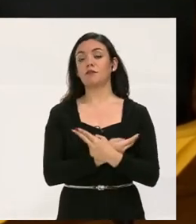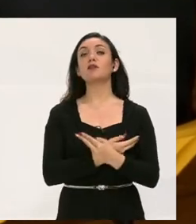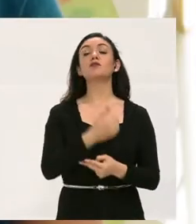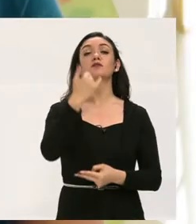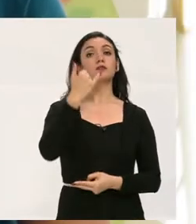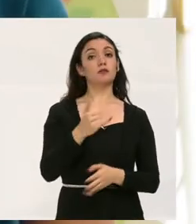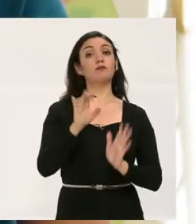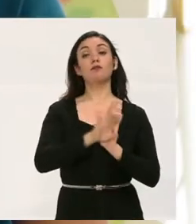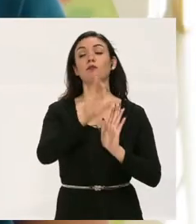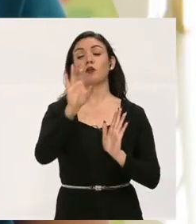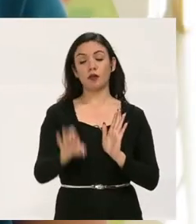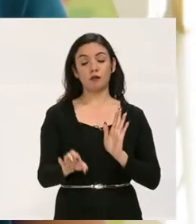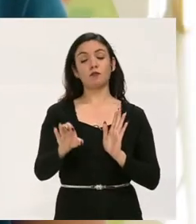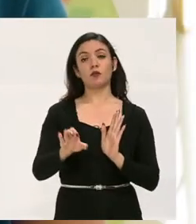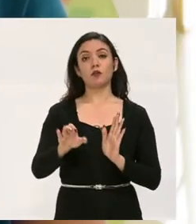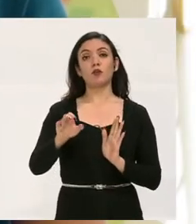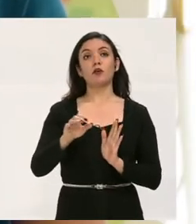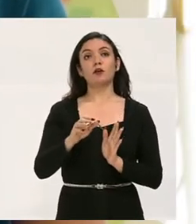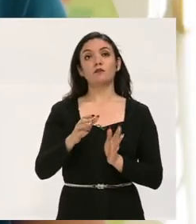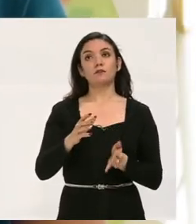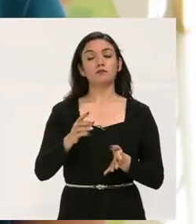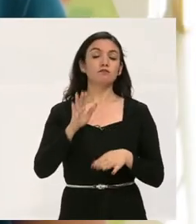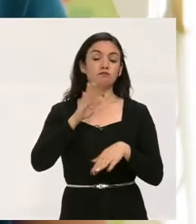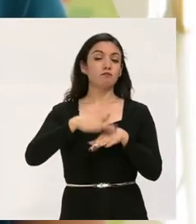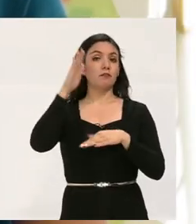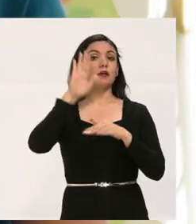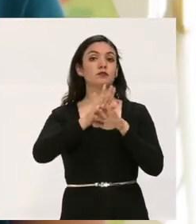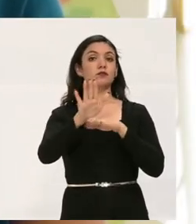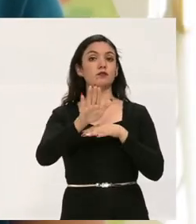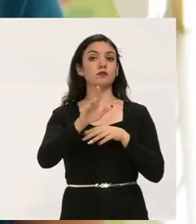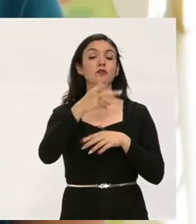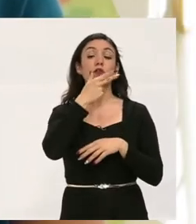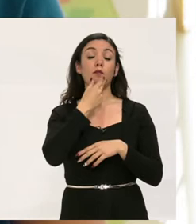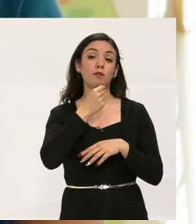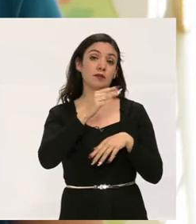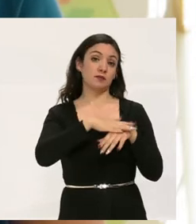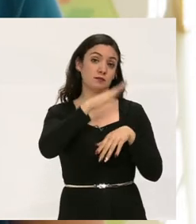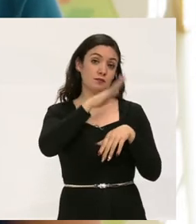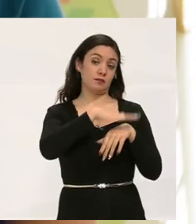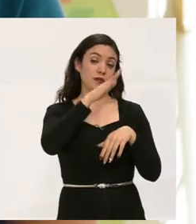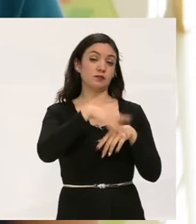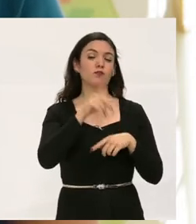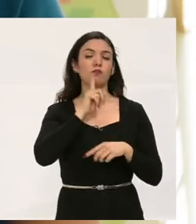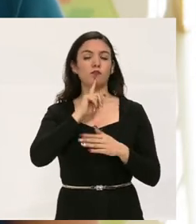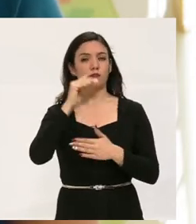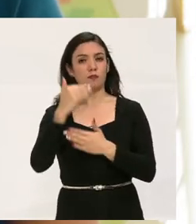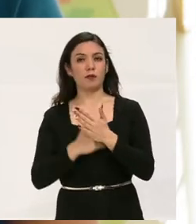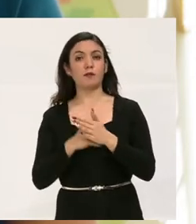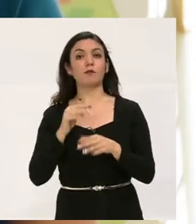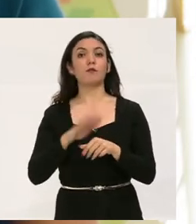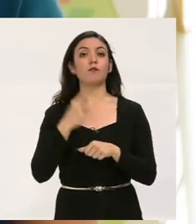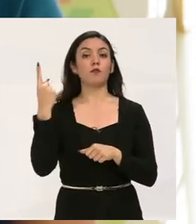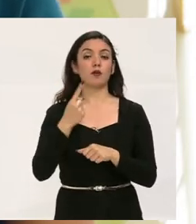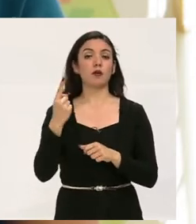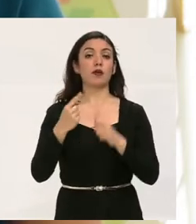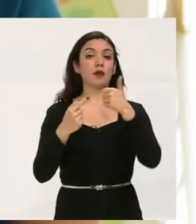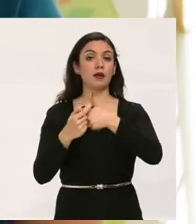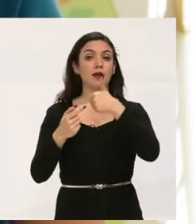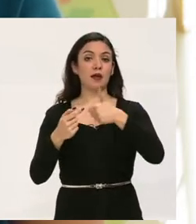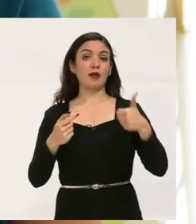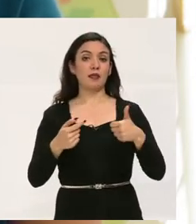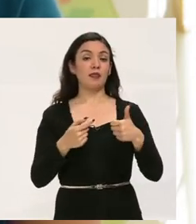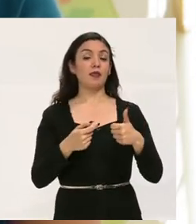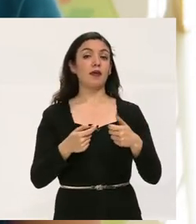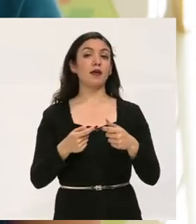nacimientos y por ejemplo se da más en la exclusión hombres y mujeres por cada mujer al